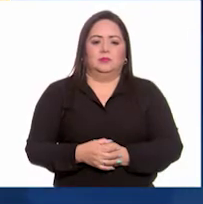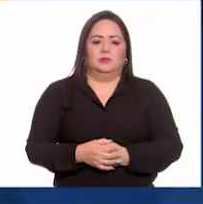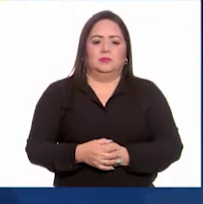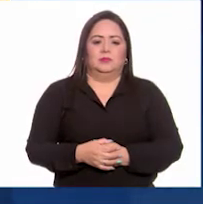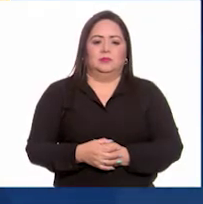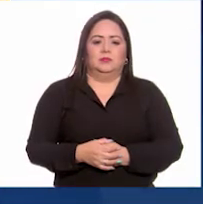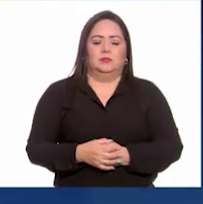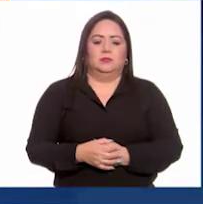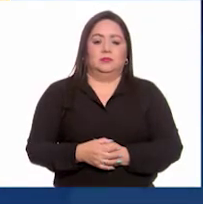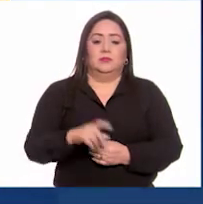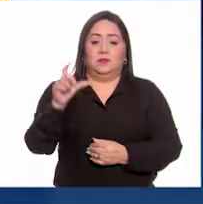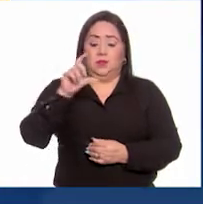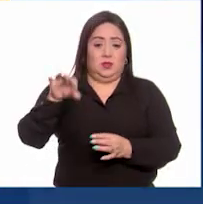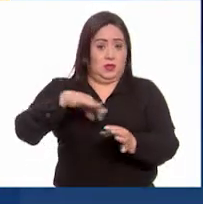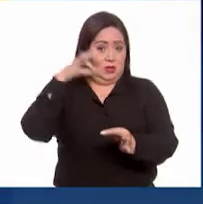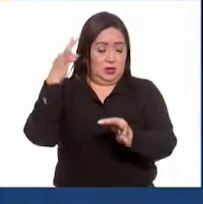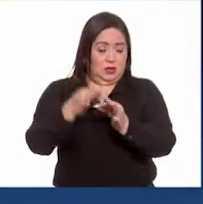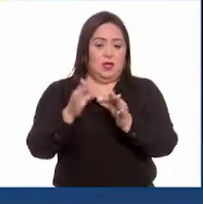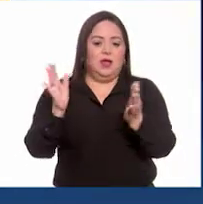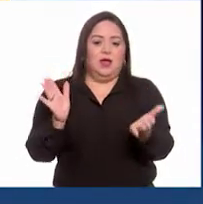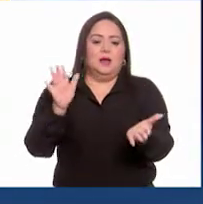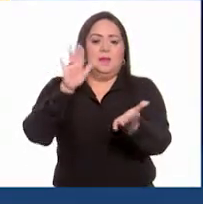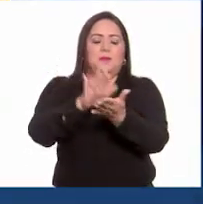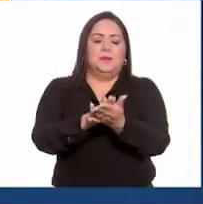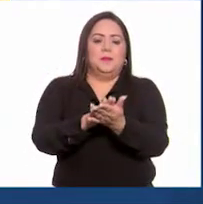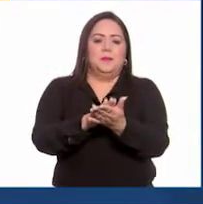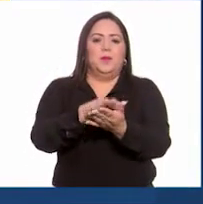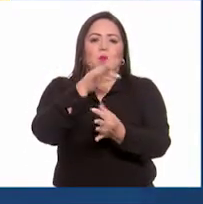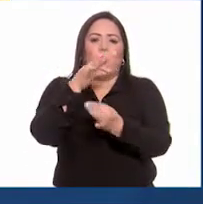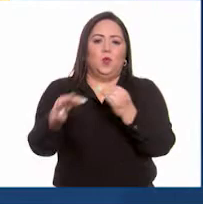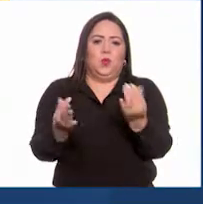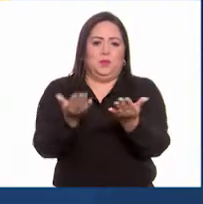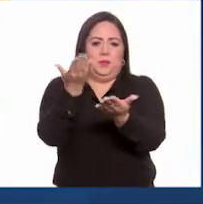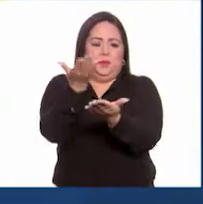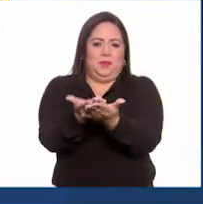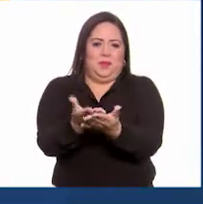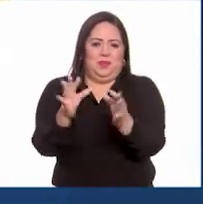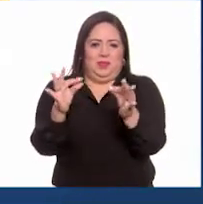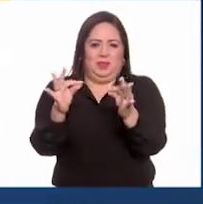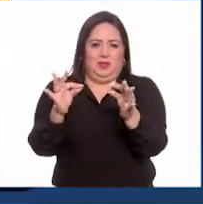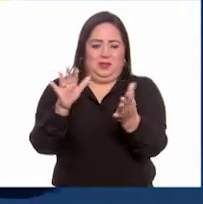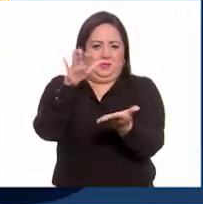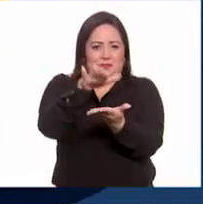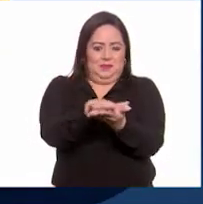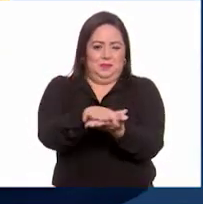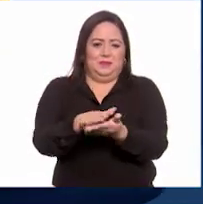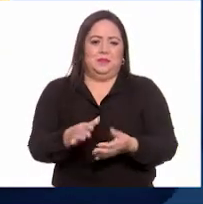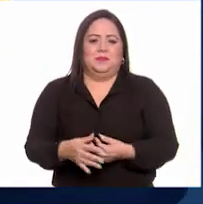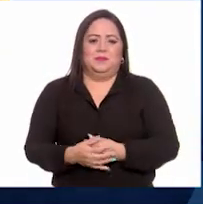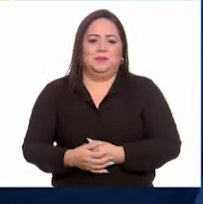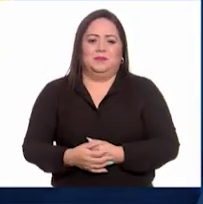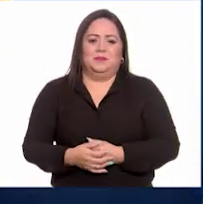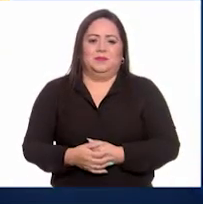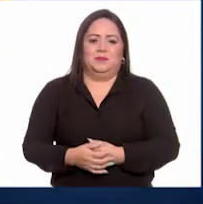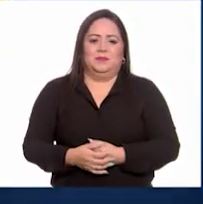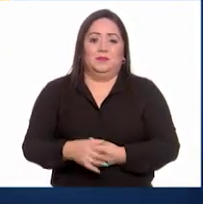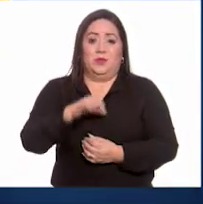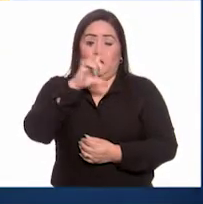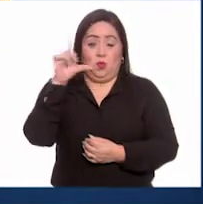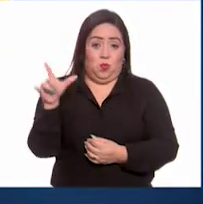Con las hojas ya unidas, pegamos la última página al interior de nuestra pasta de cartón.